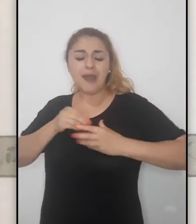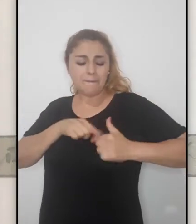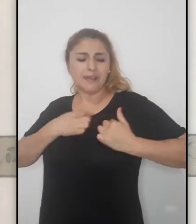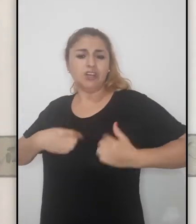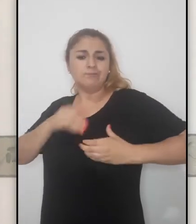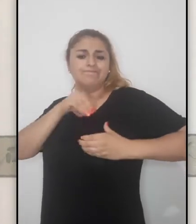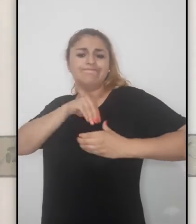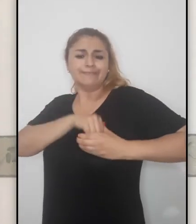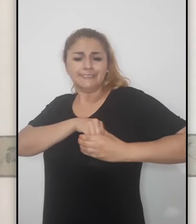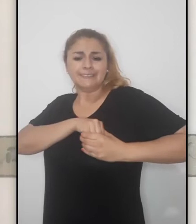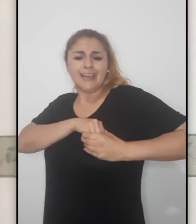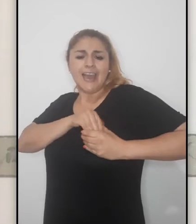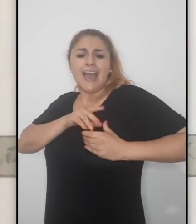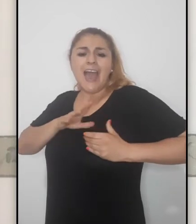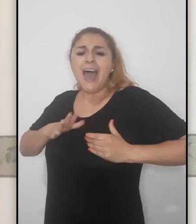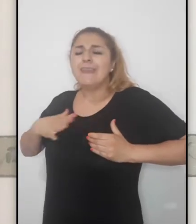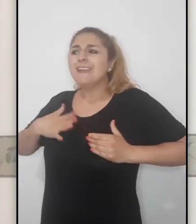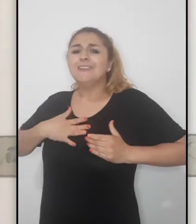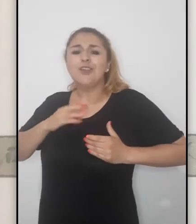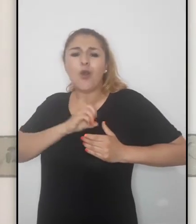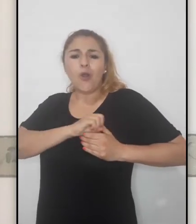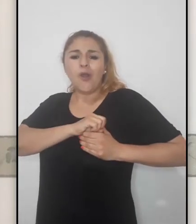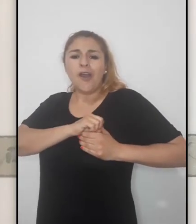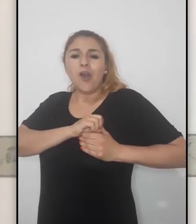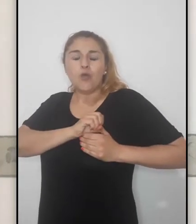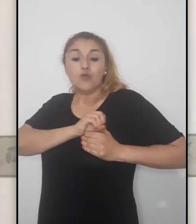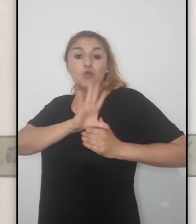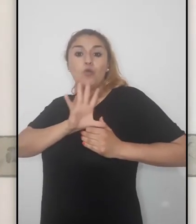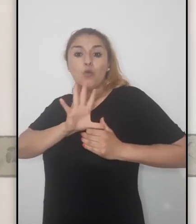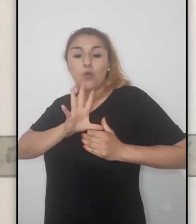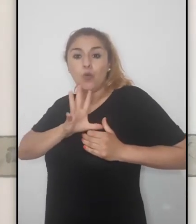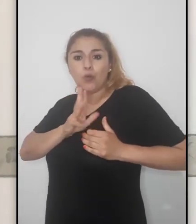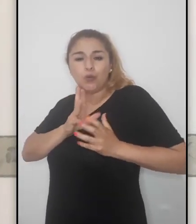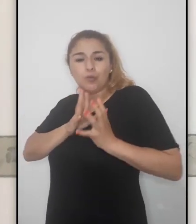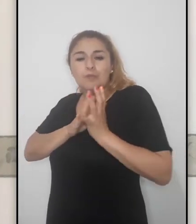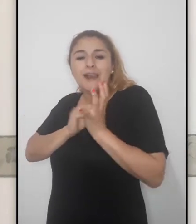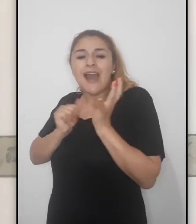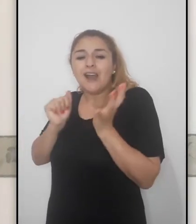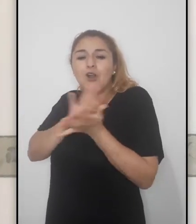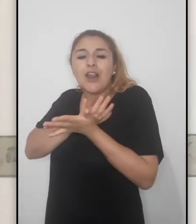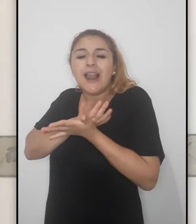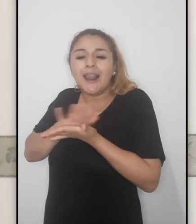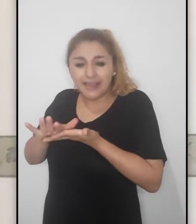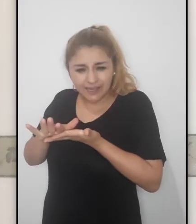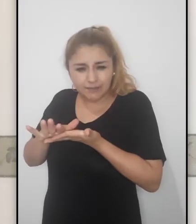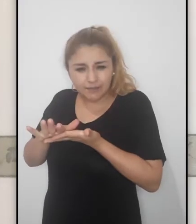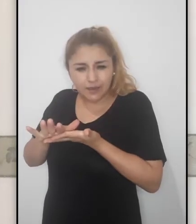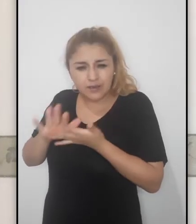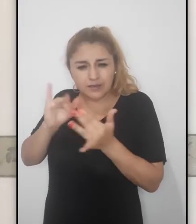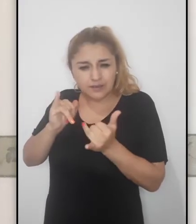en una constante vida posicionada en la verdad en cristo